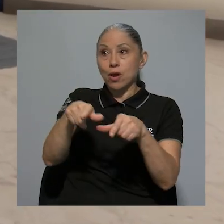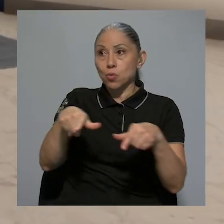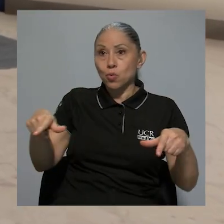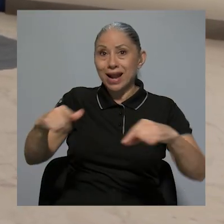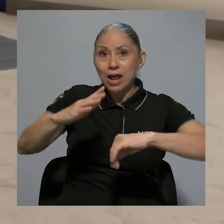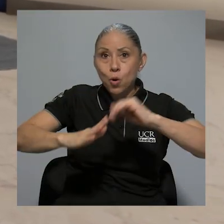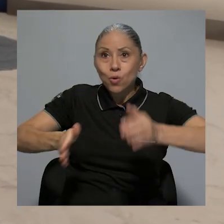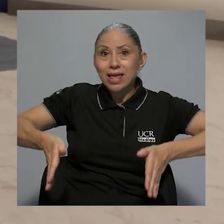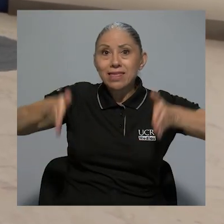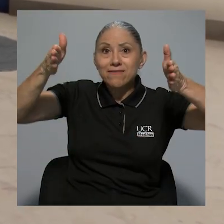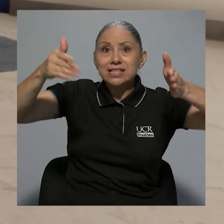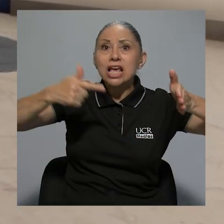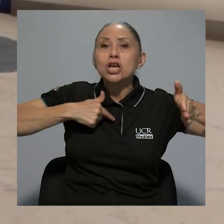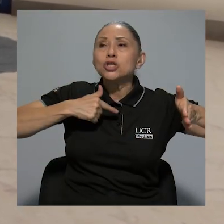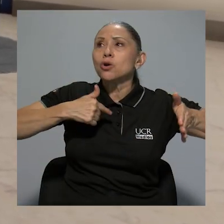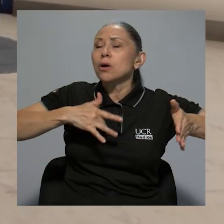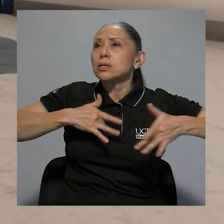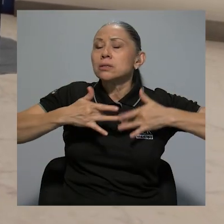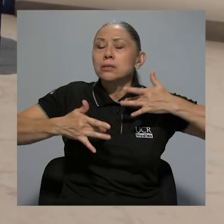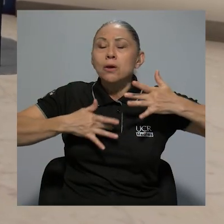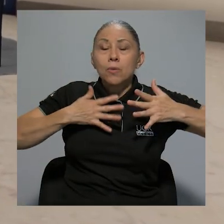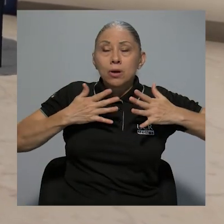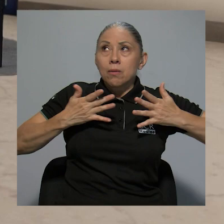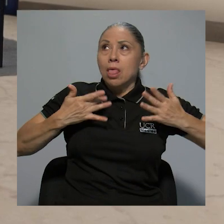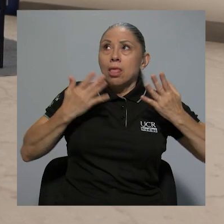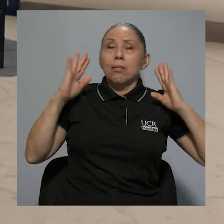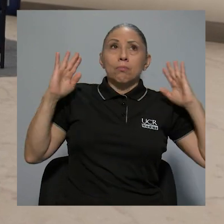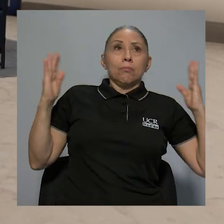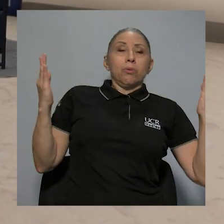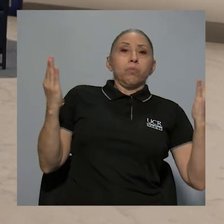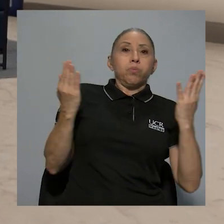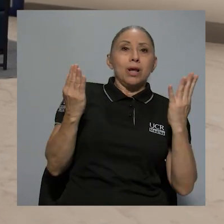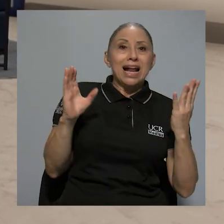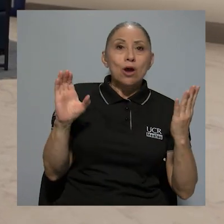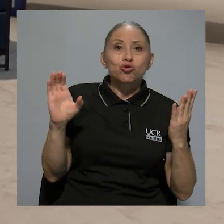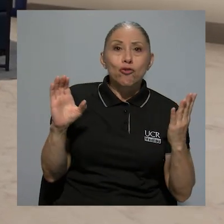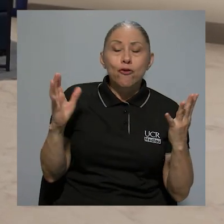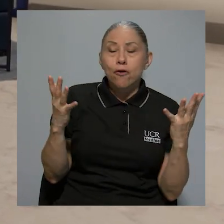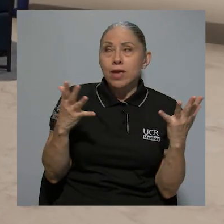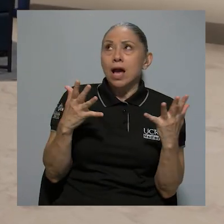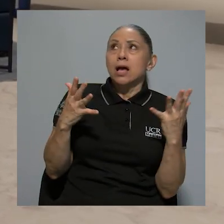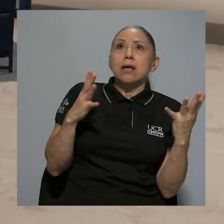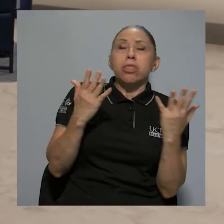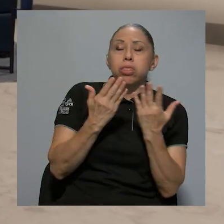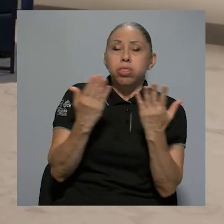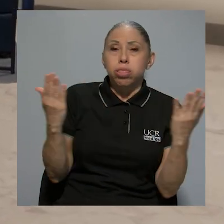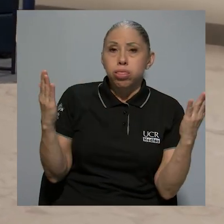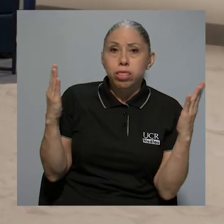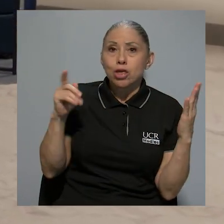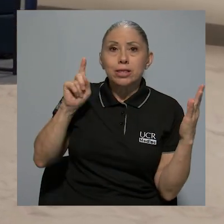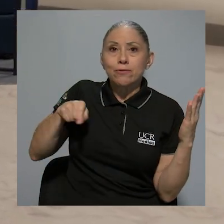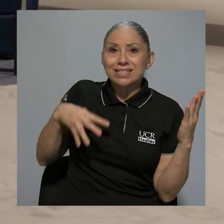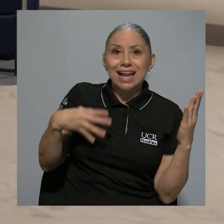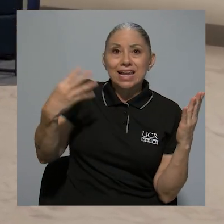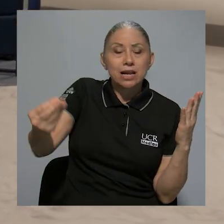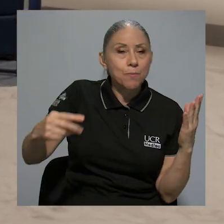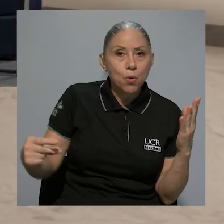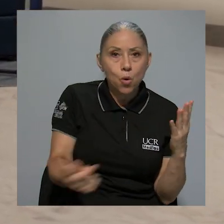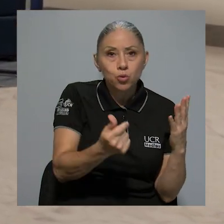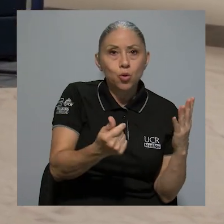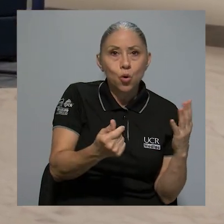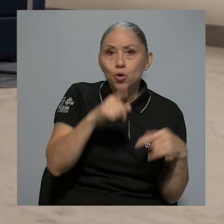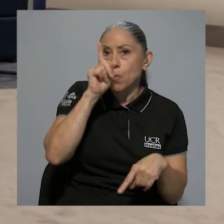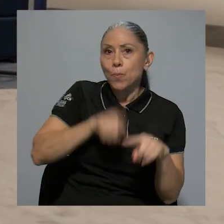cual yo sufrí de claustrofobia y tuve que salir pronto. No estuve 20 minutos dentro del